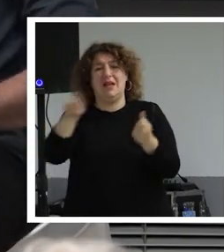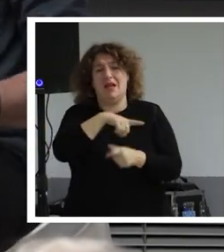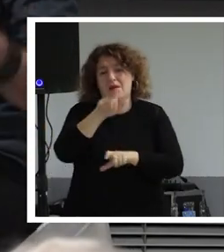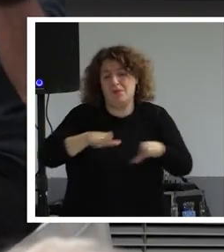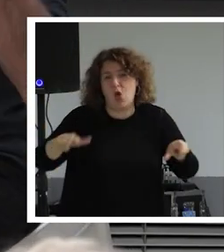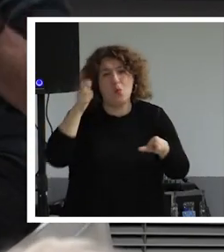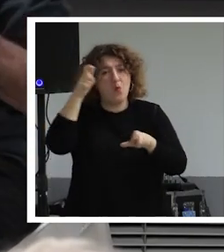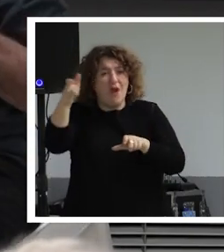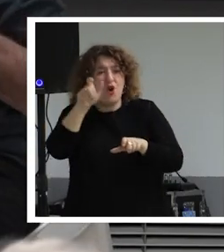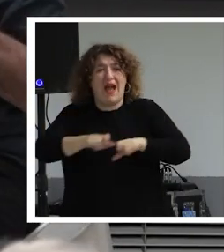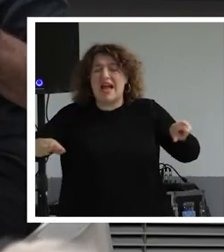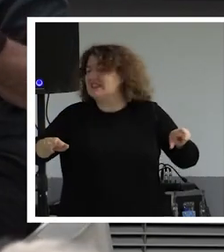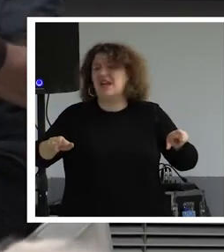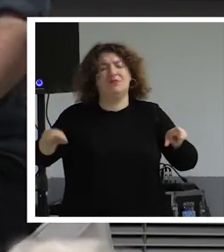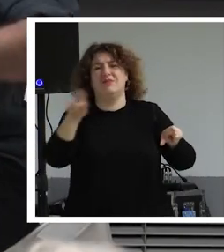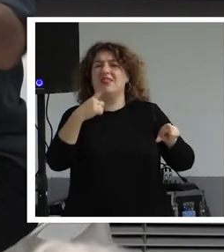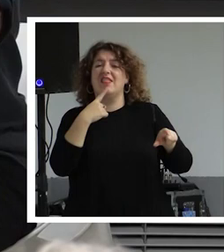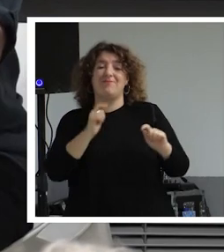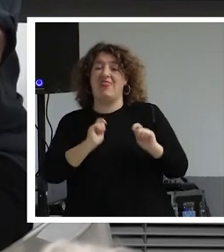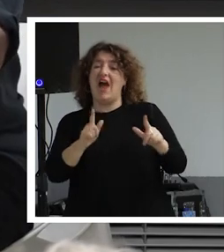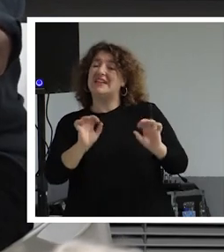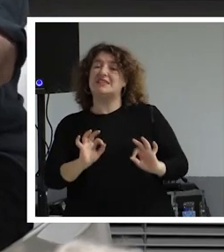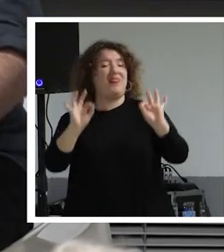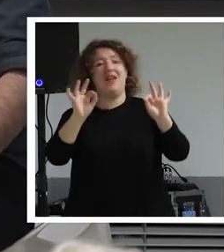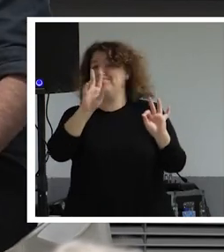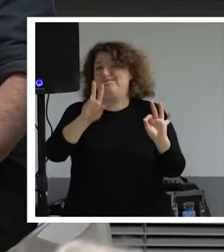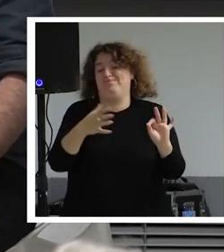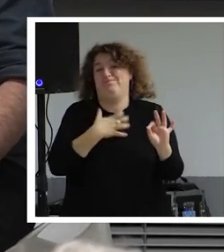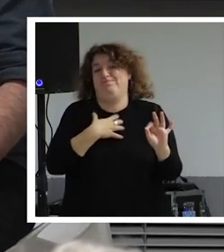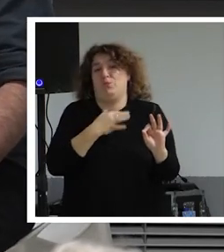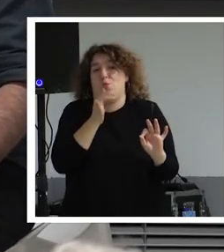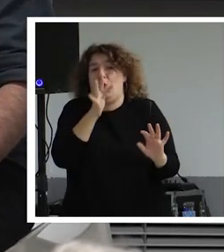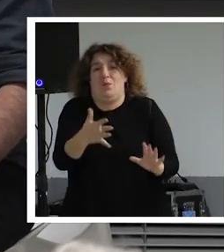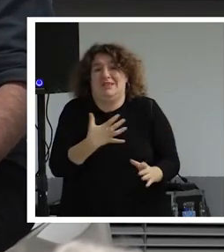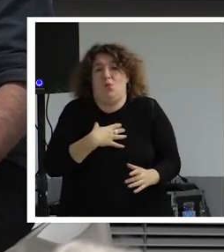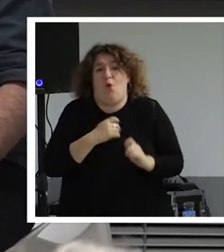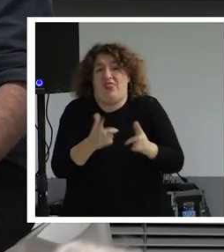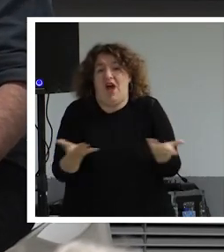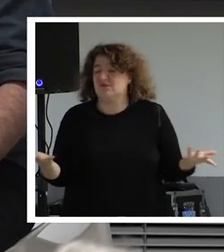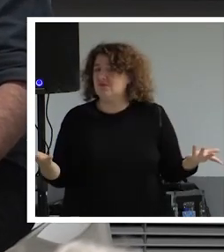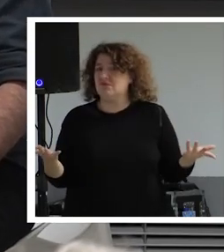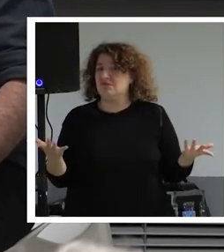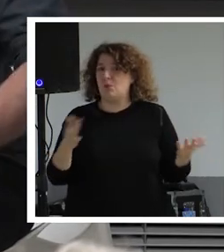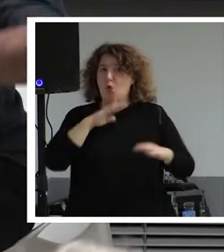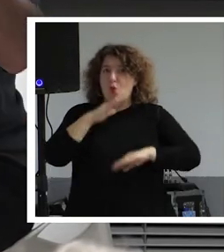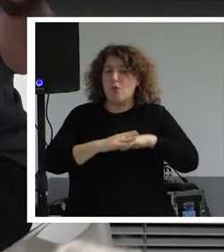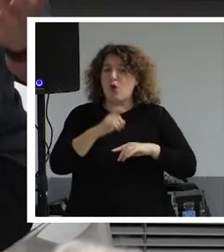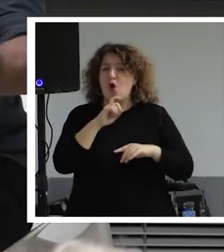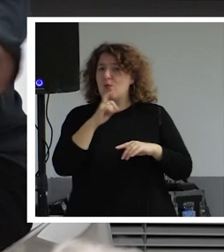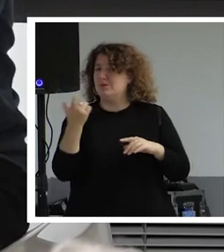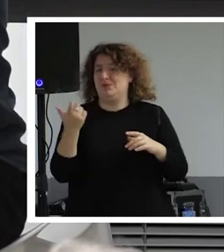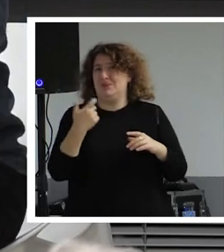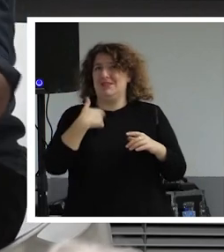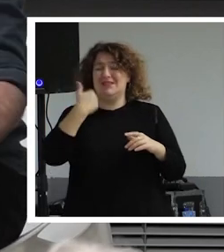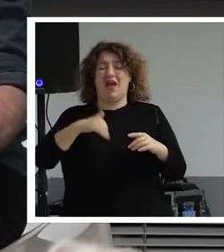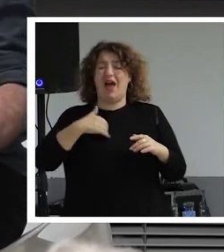como la aquella de la que soy parte yo que ASUME aquello no puede nunca cumplir La promesa a sus militantes